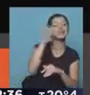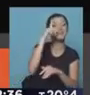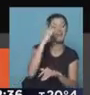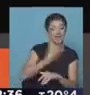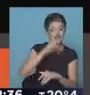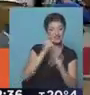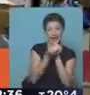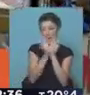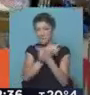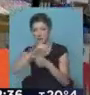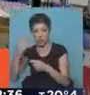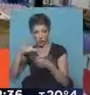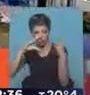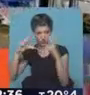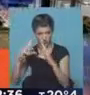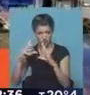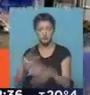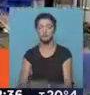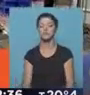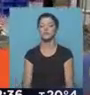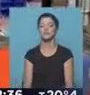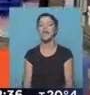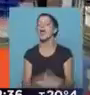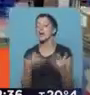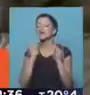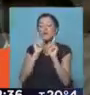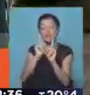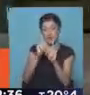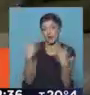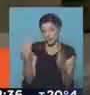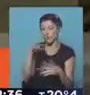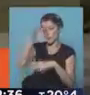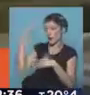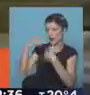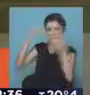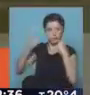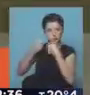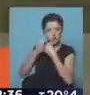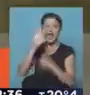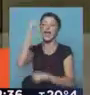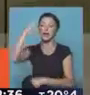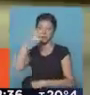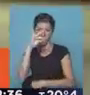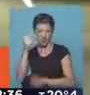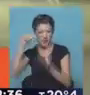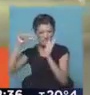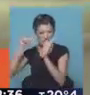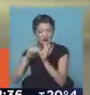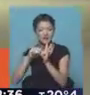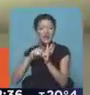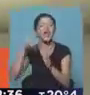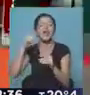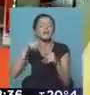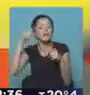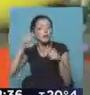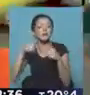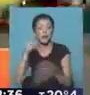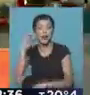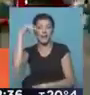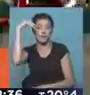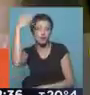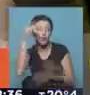gases. En términos prácticos, lo acordado en la conferencia de Ruanda se traducirá en que en el futuro las nuevas